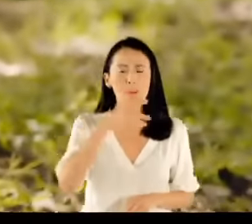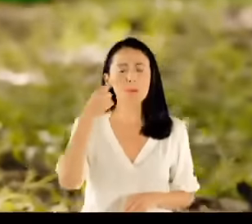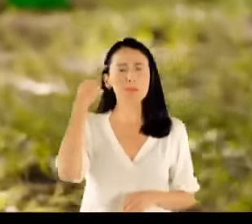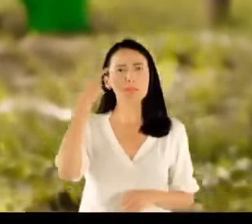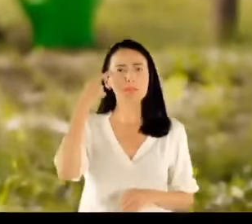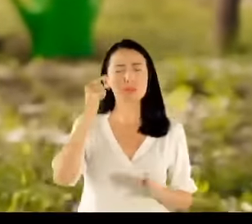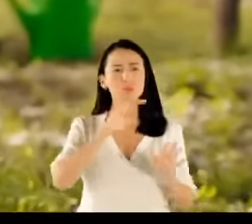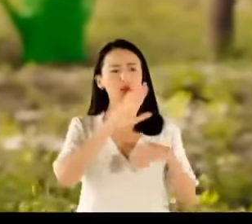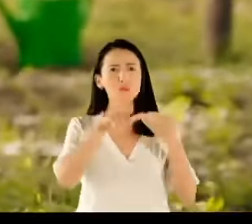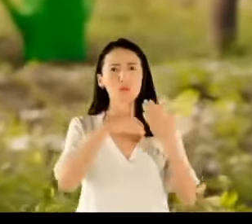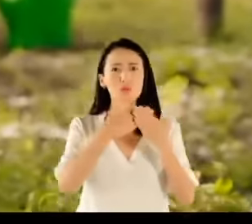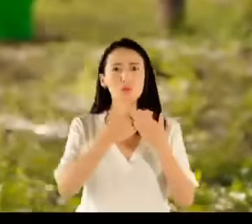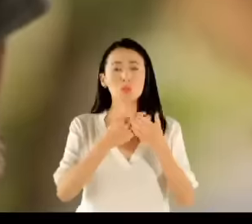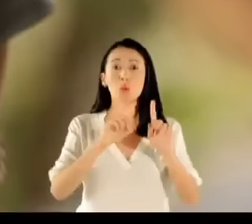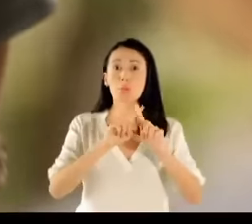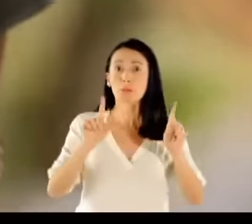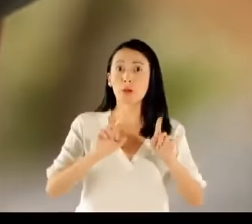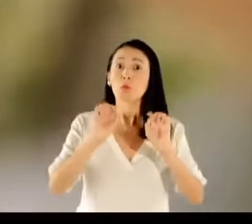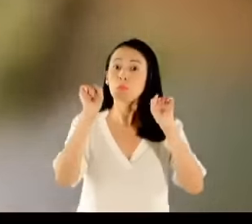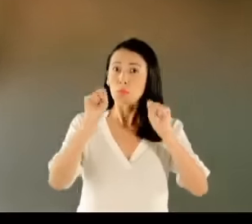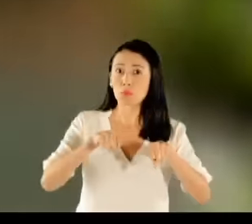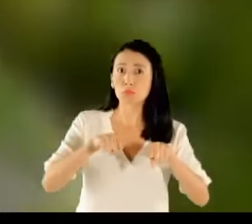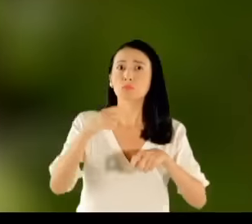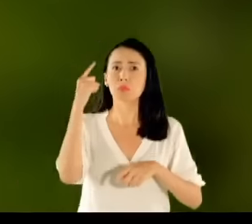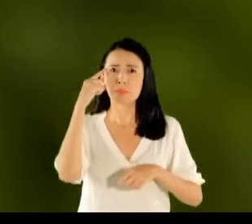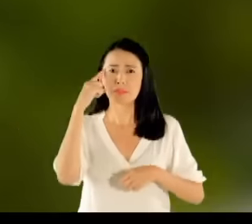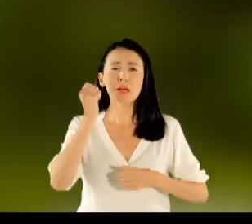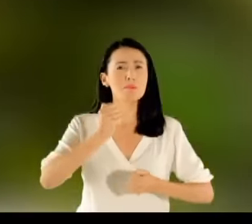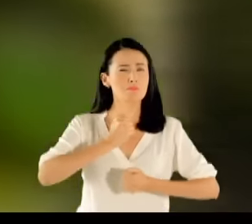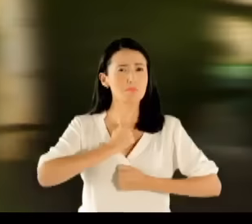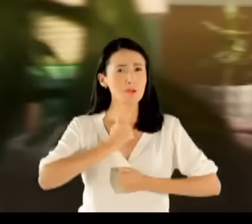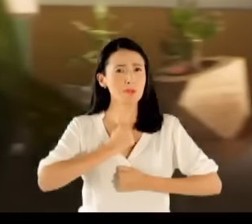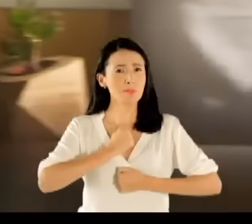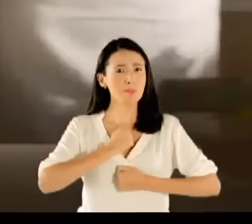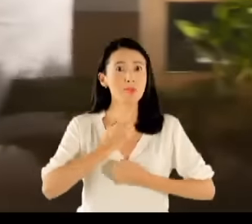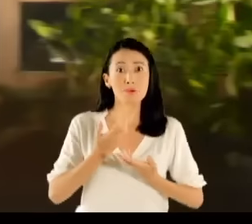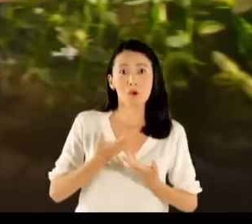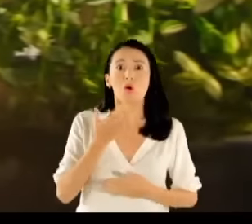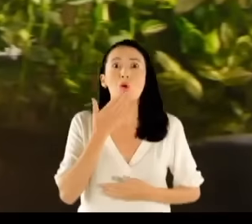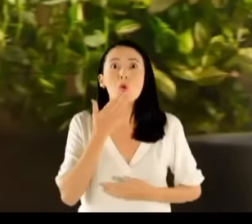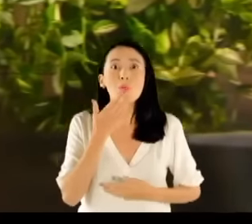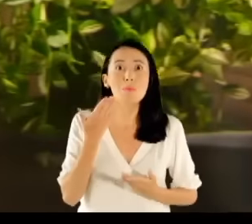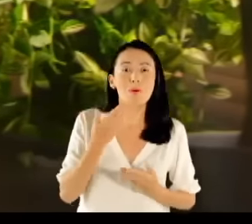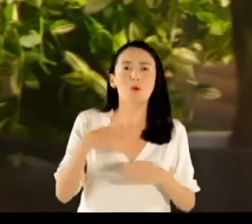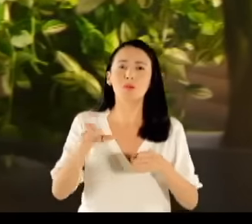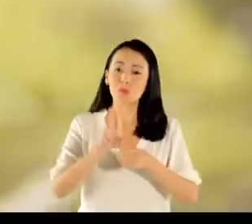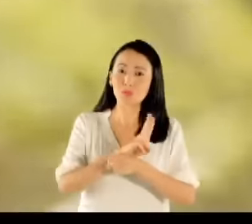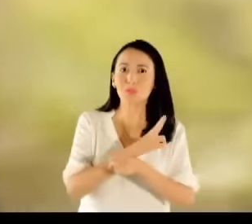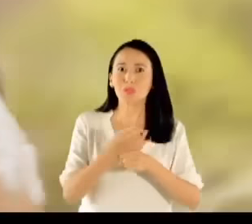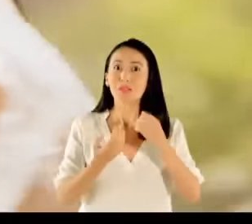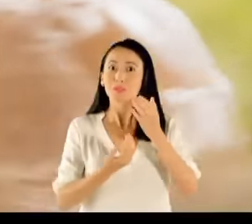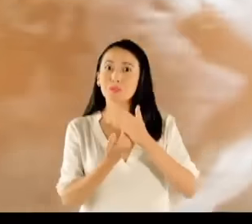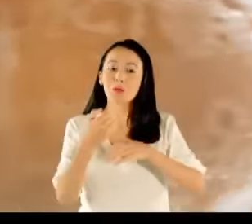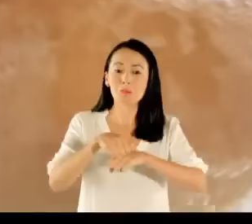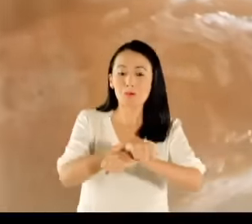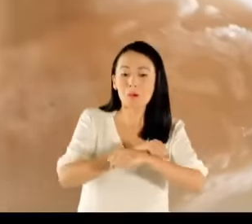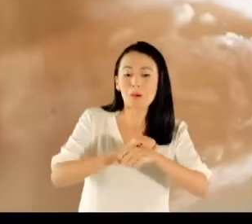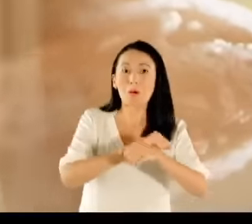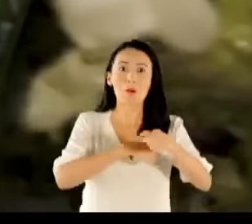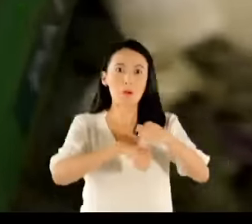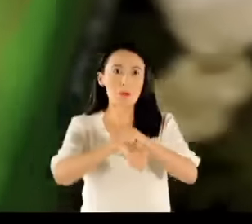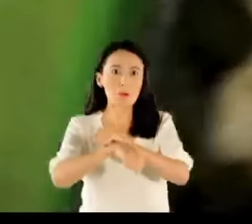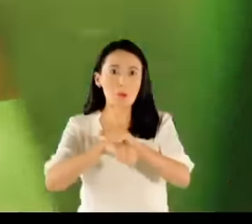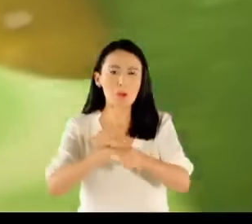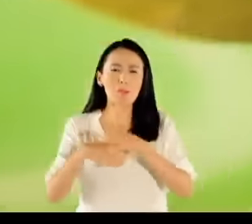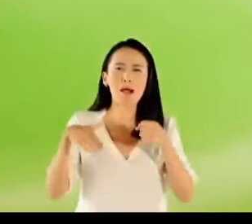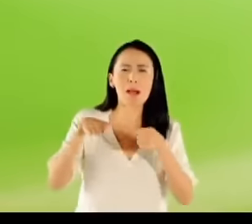Hay muchas maneras de pensar en los demás, pero también hay una manera natural de pensar en ti. Nuevo